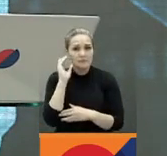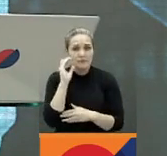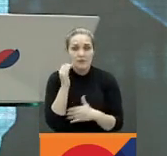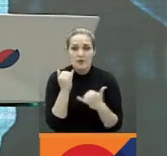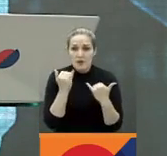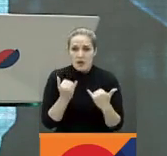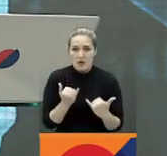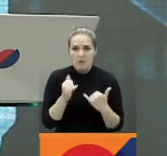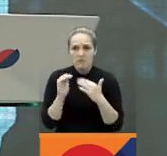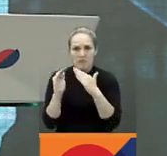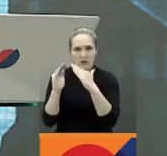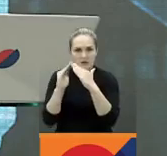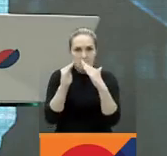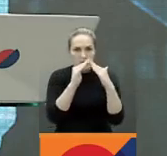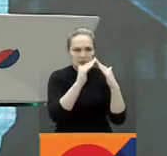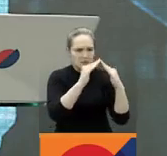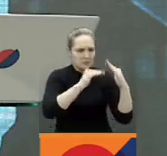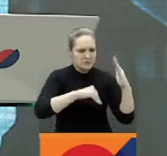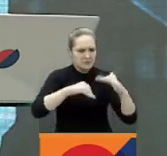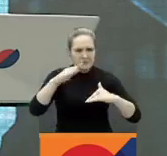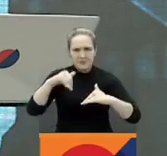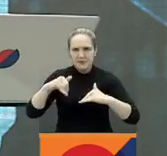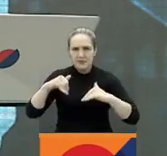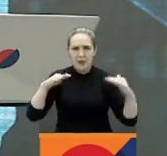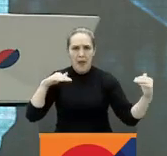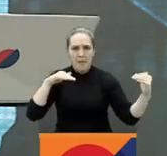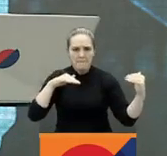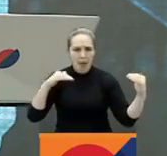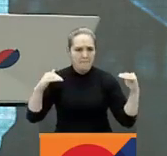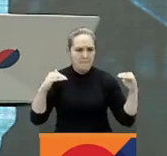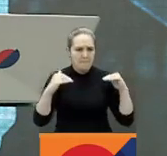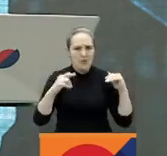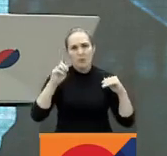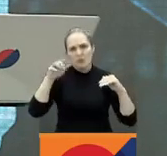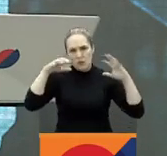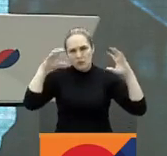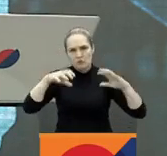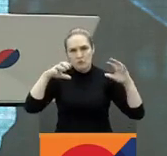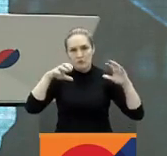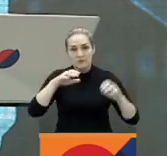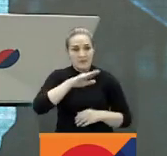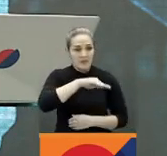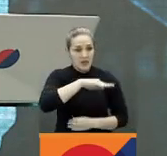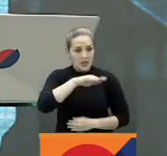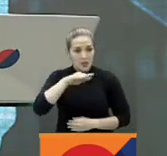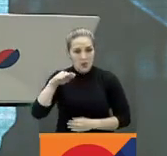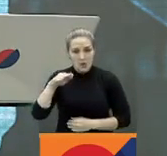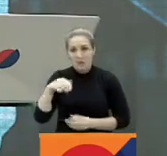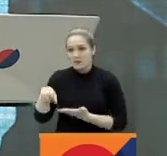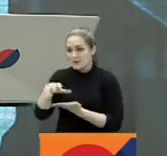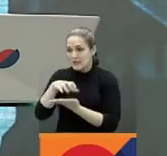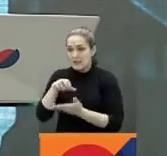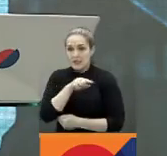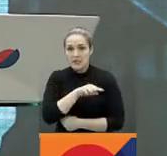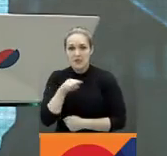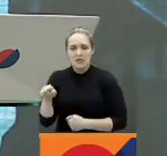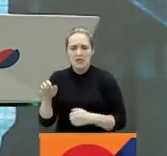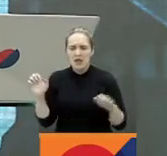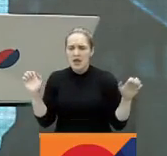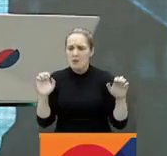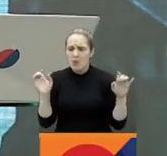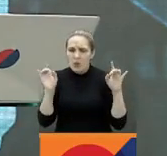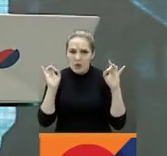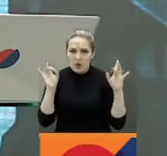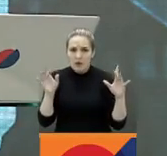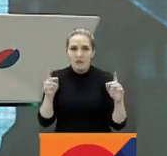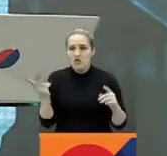oportunidad, varias casas destruidas y vías cerradas son los resultados de las fuertes lluvias. En Antioquia y Santander sucedieron 2 emergencias que están siendo atendidas por